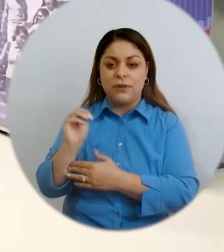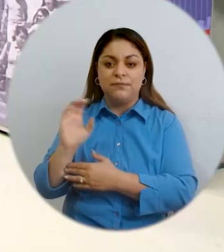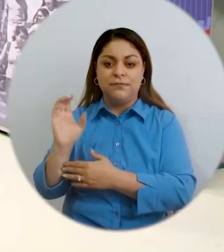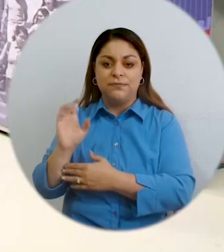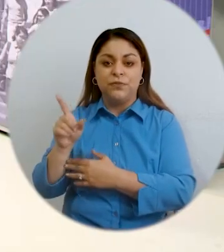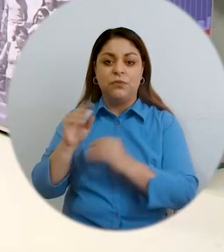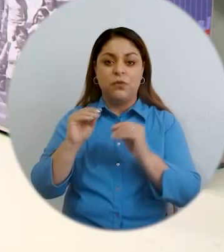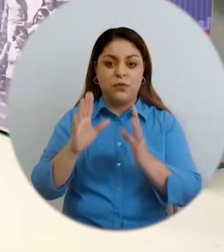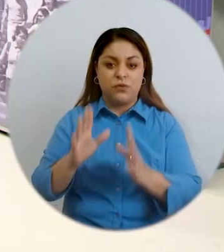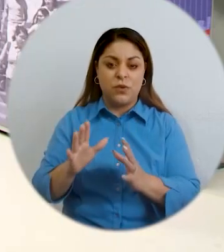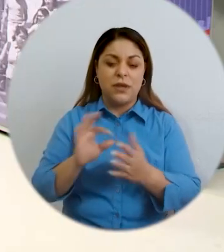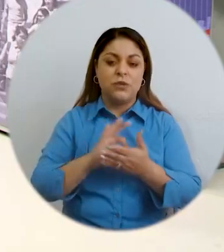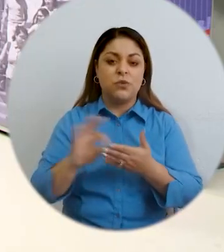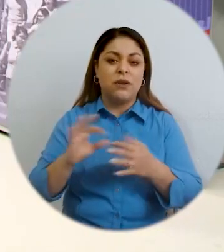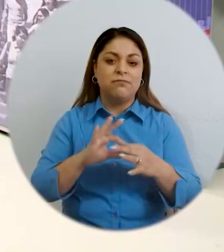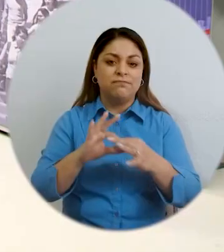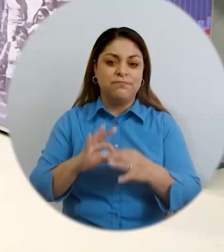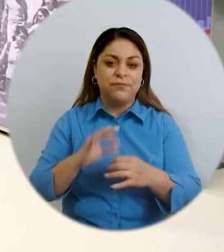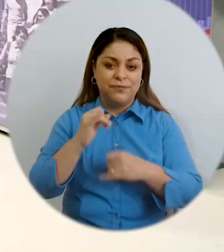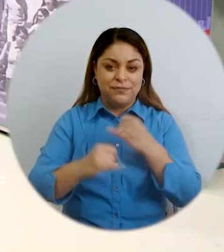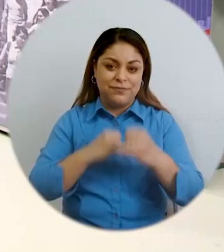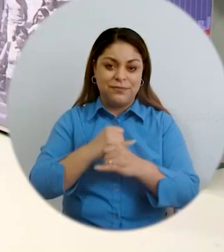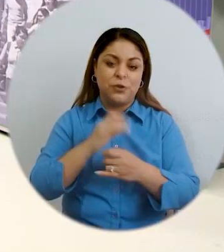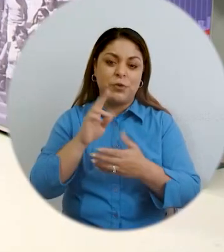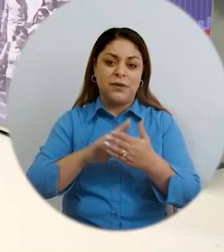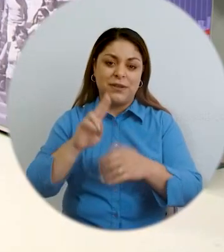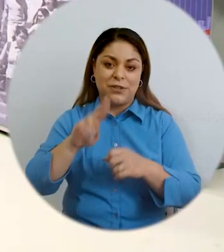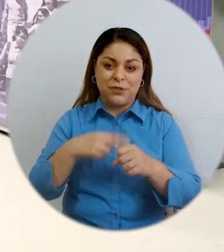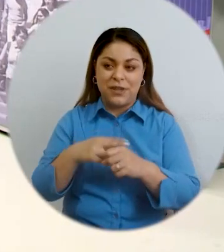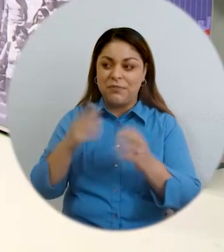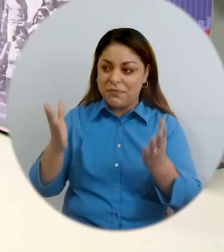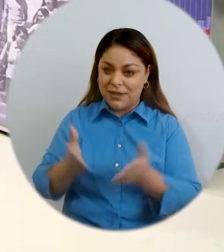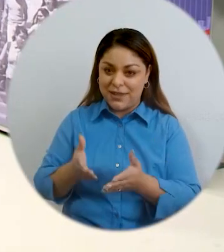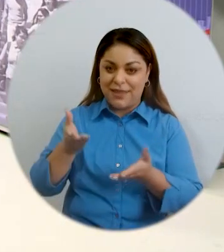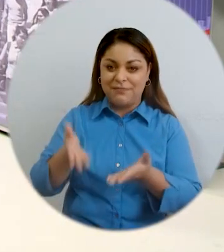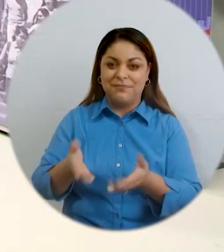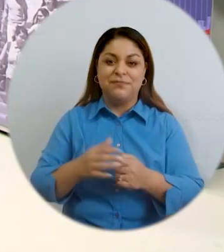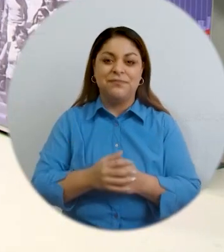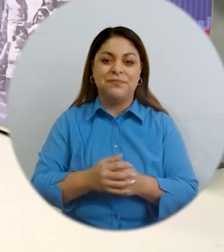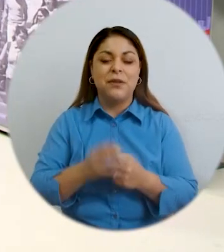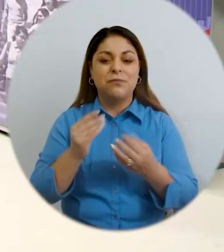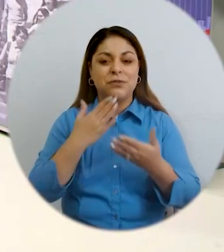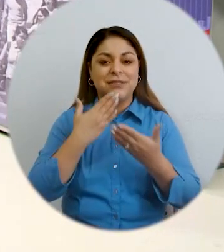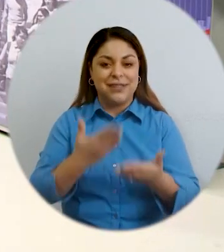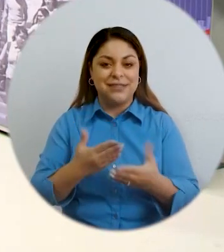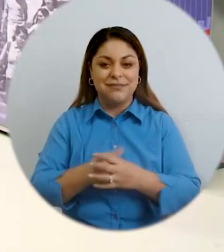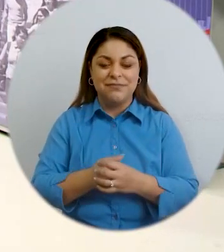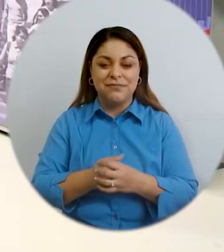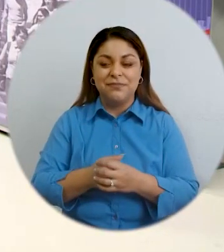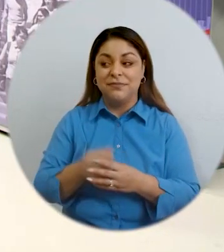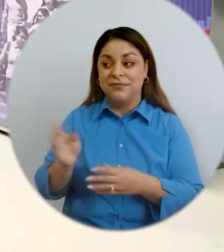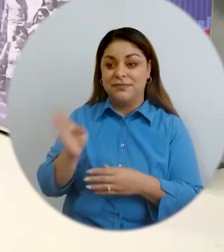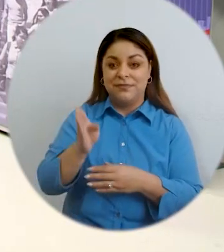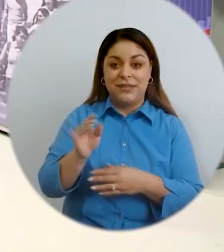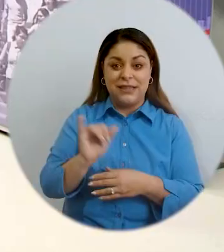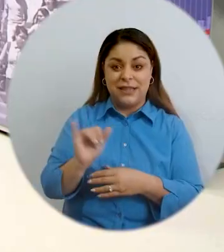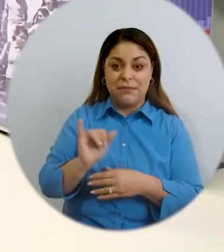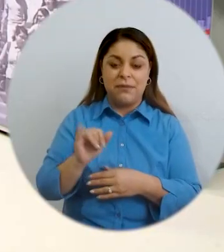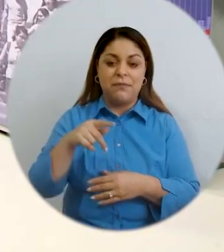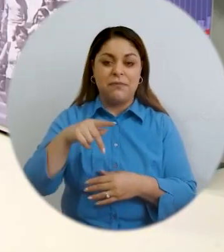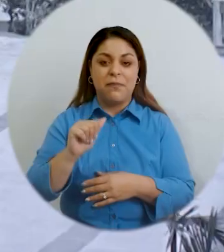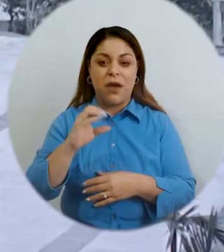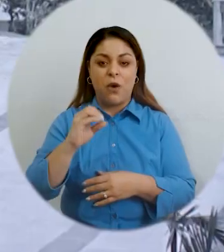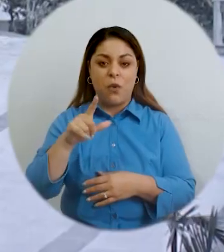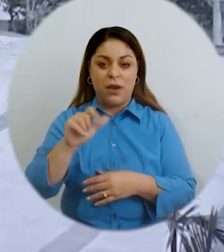Camacho, académica de la Escuela de Relaciones Internacionales de la Universidad Nacional. Bienvenida una vez más a Una Mirada. Muchas gracias, encantada. También está con